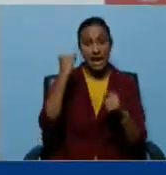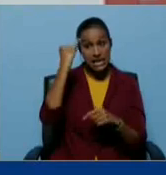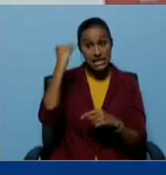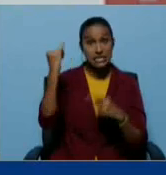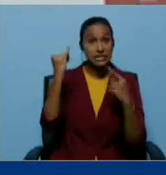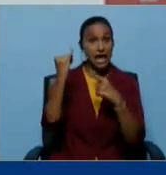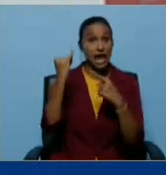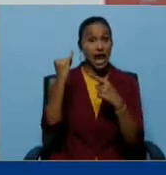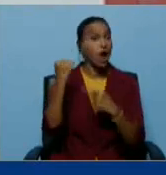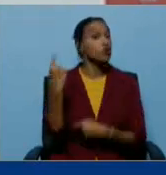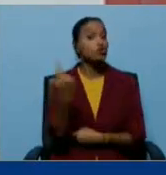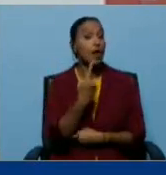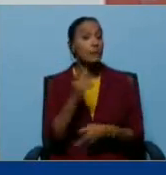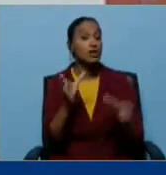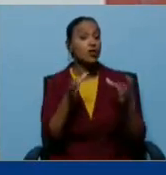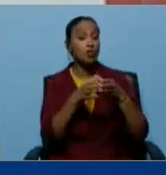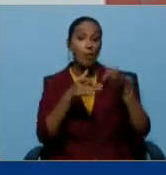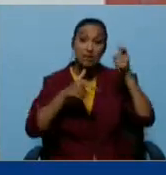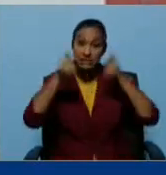fue atacado,